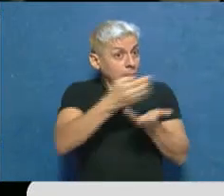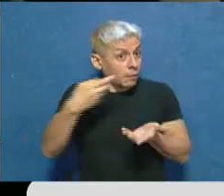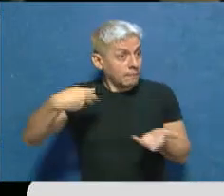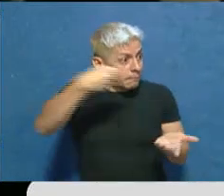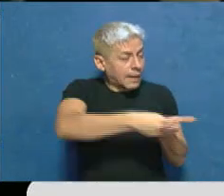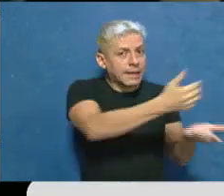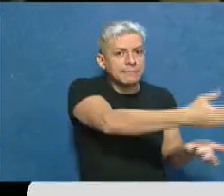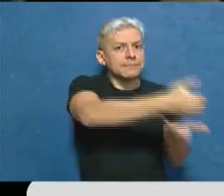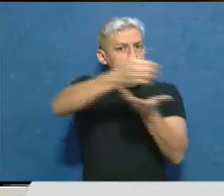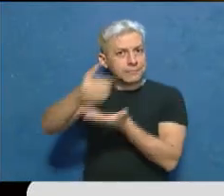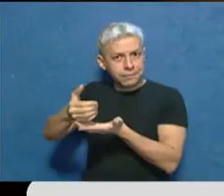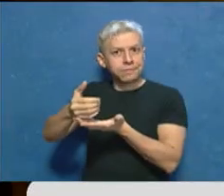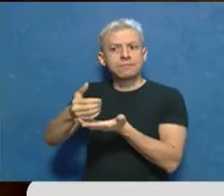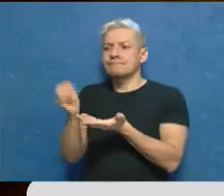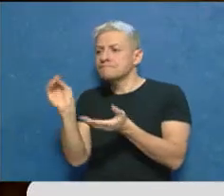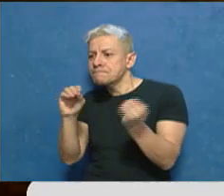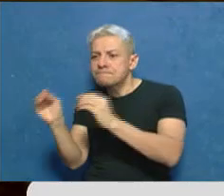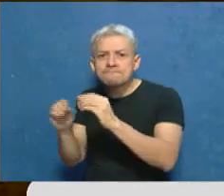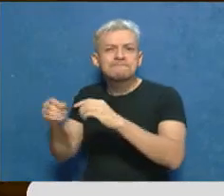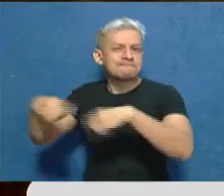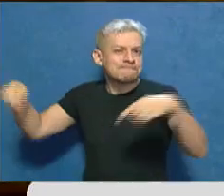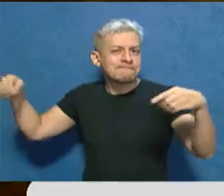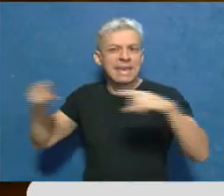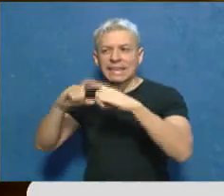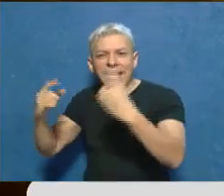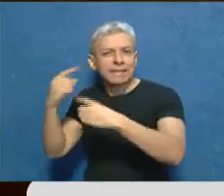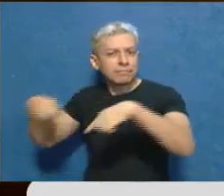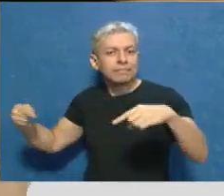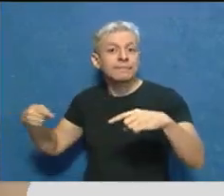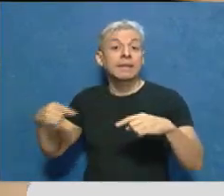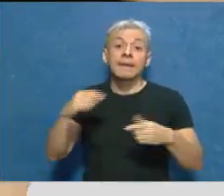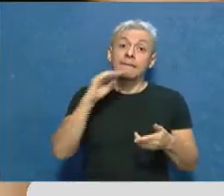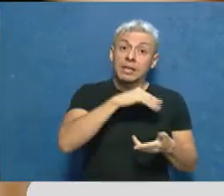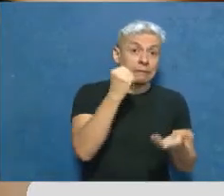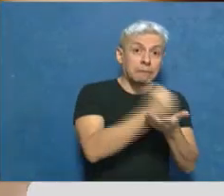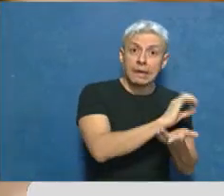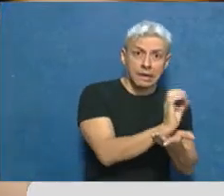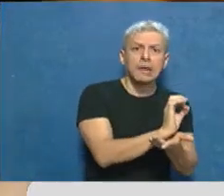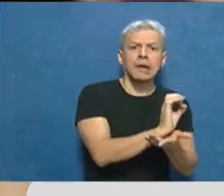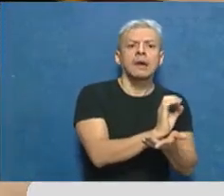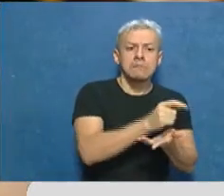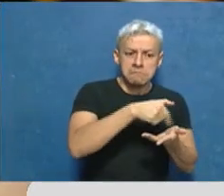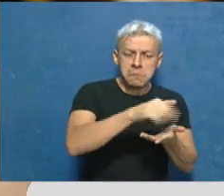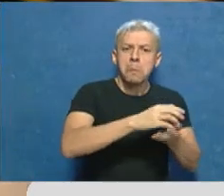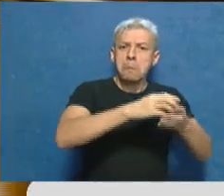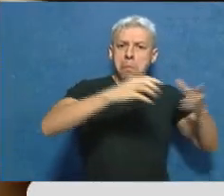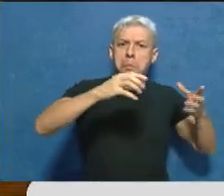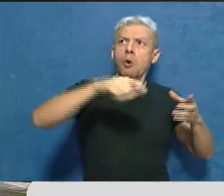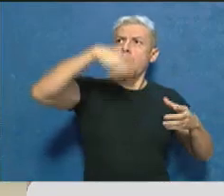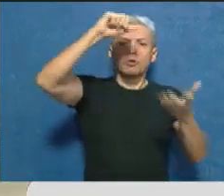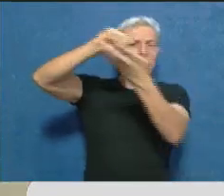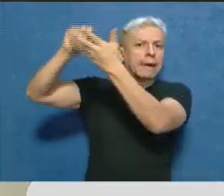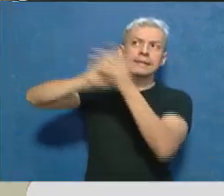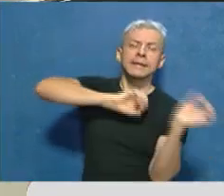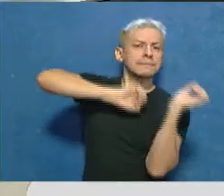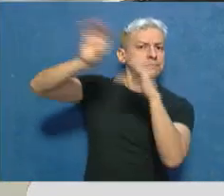para las distintas vaivenes que pudiera tener la demanda. Y el vino a granel viene creciendo, justamente tanto las exportaciones de vinos argentinos